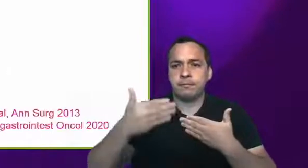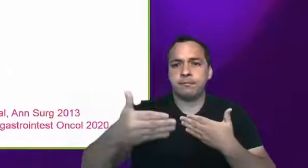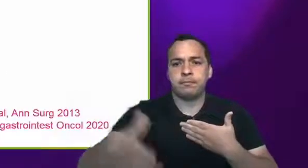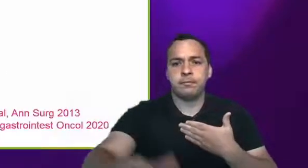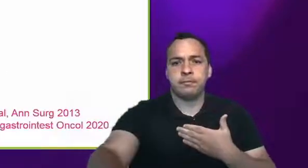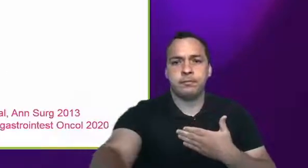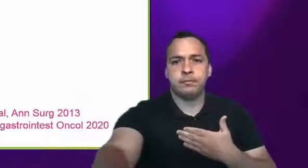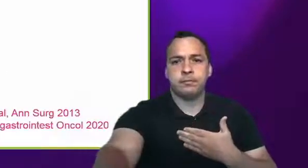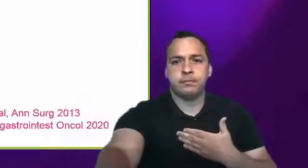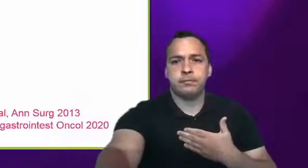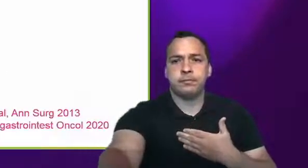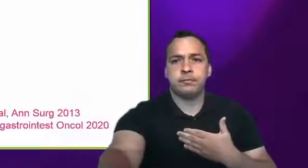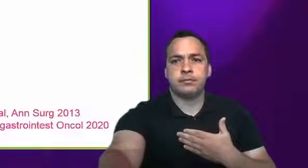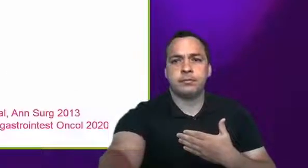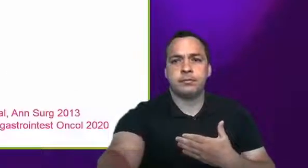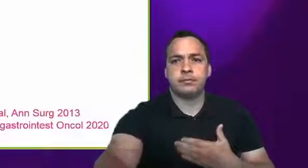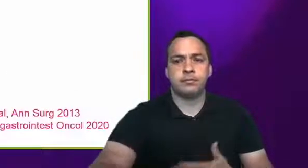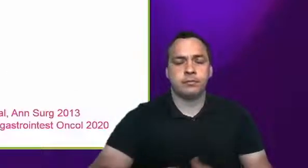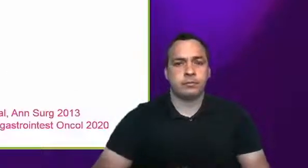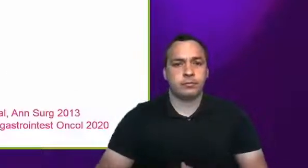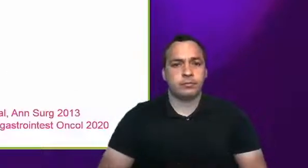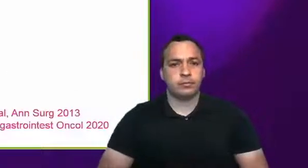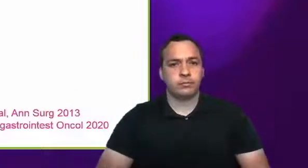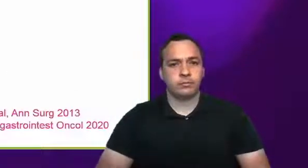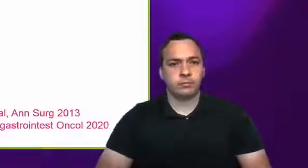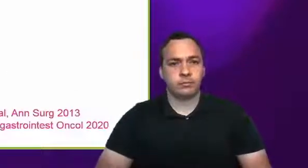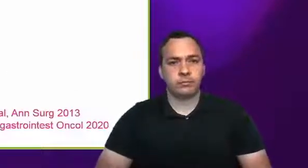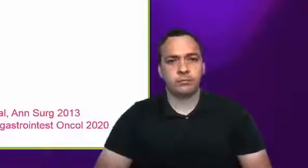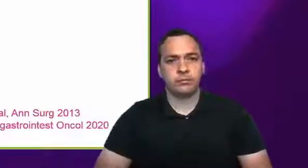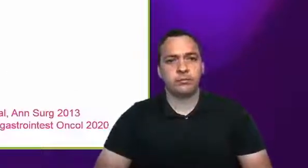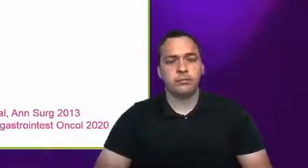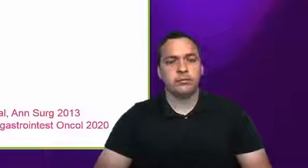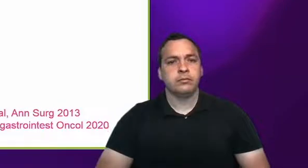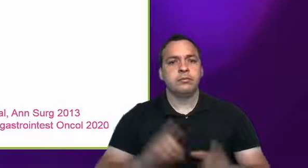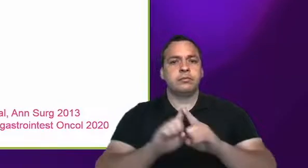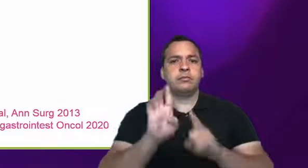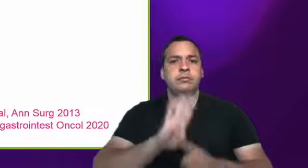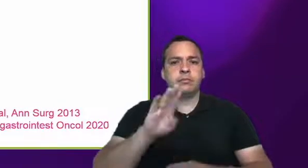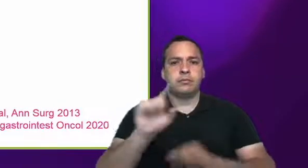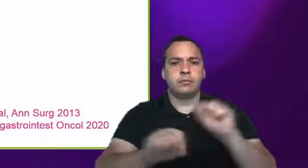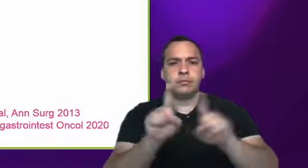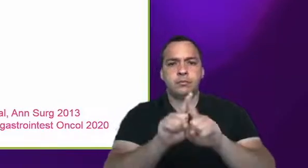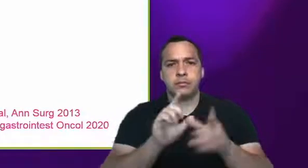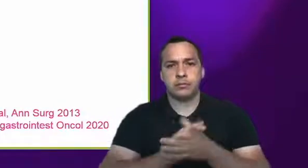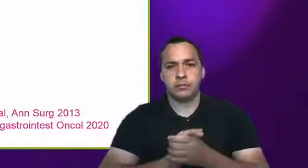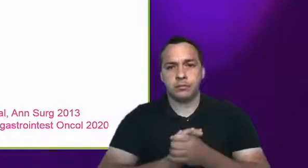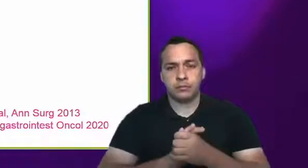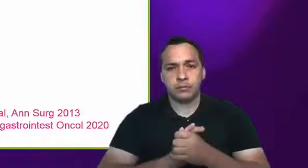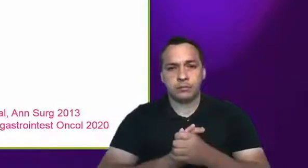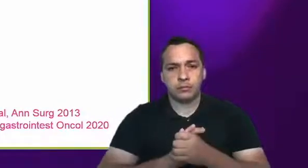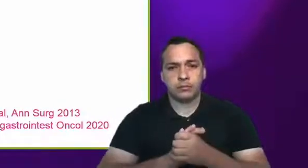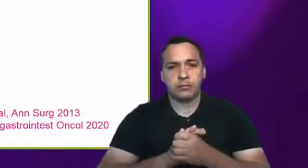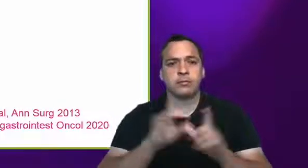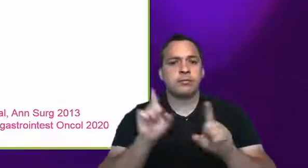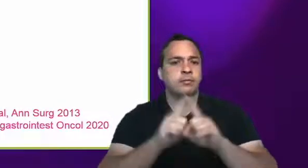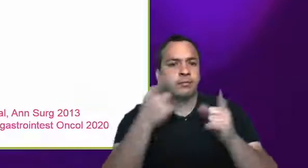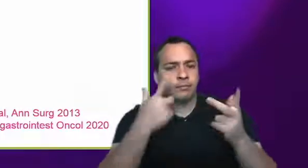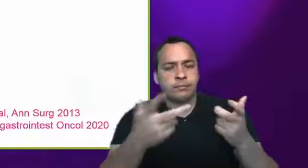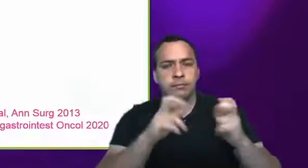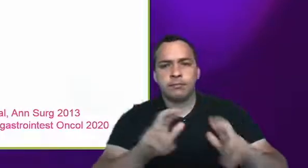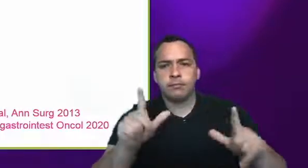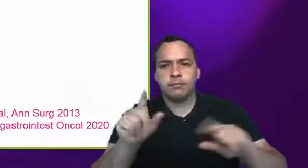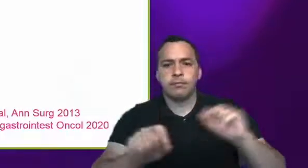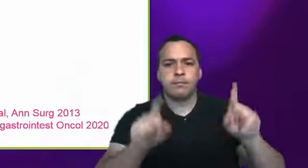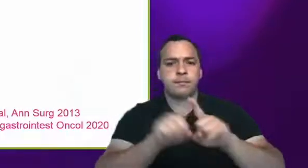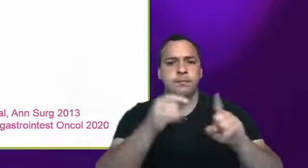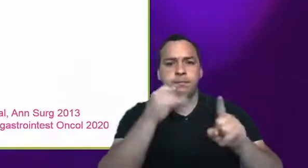superior. En cuanto a la biología del tumor y a la histología, vemos como la diferencia de